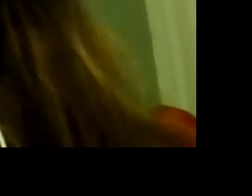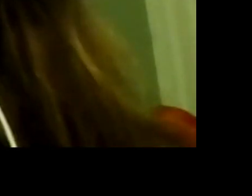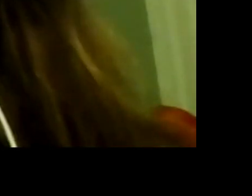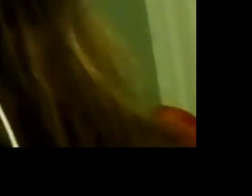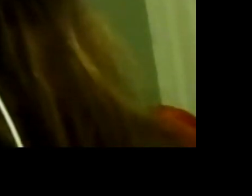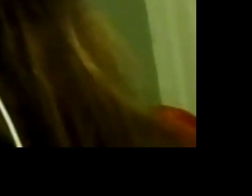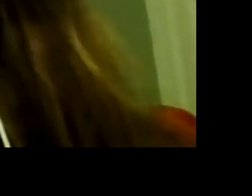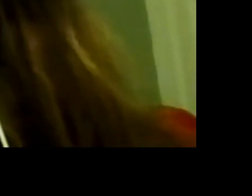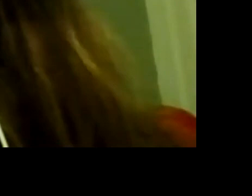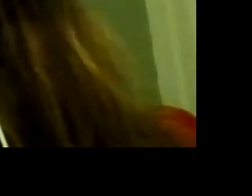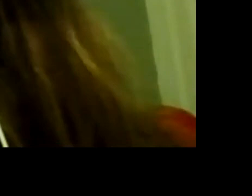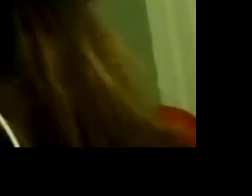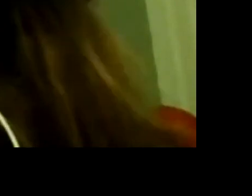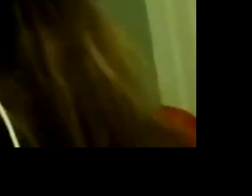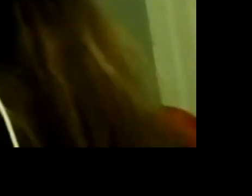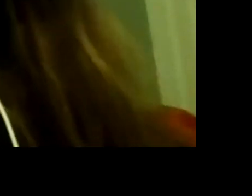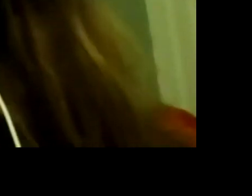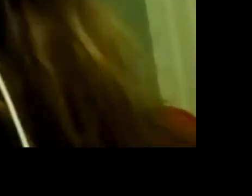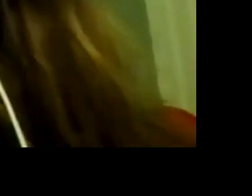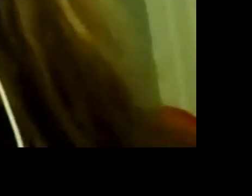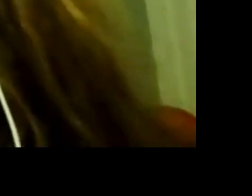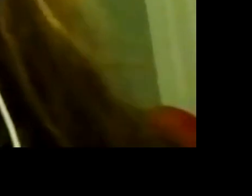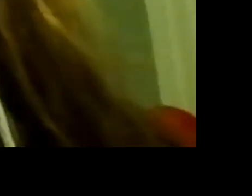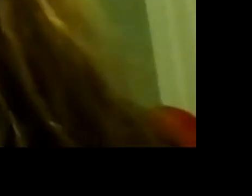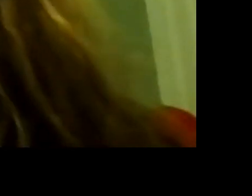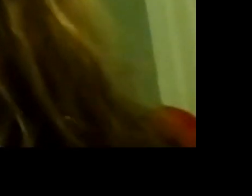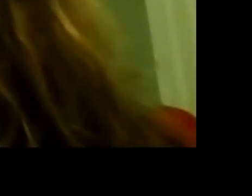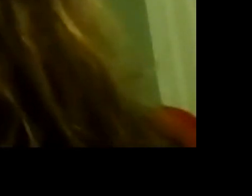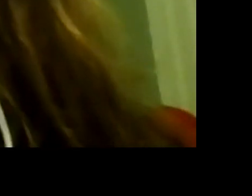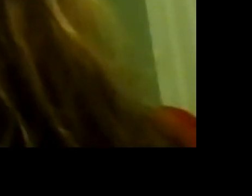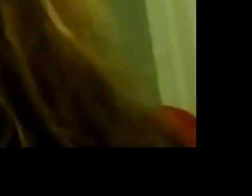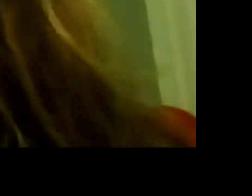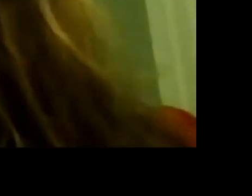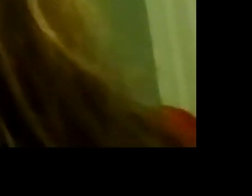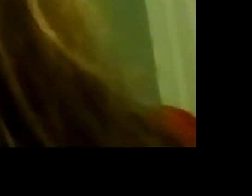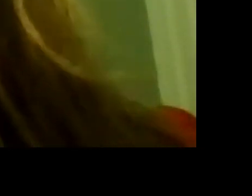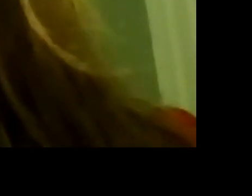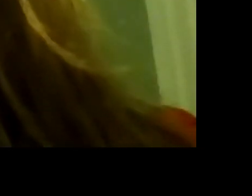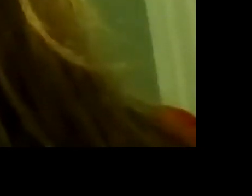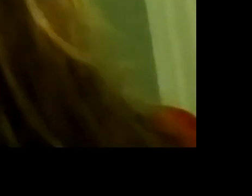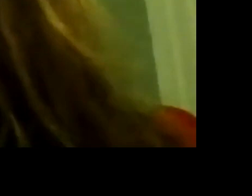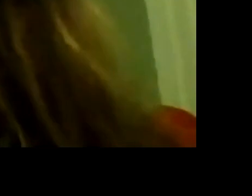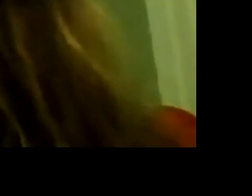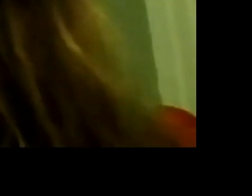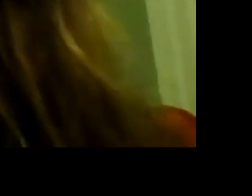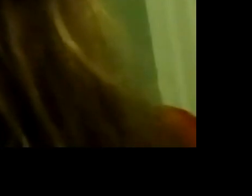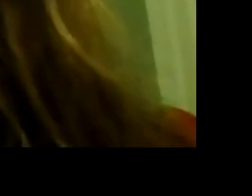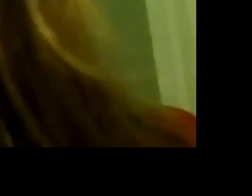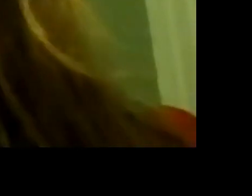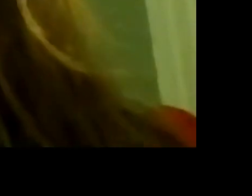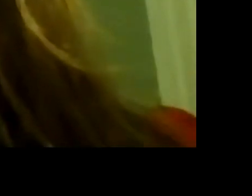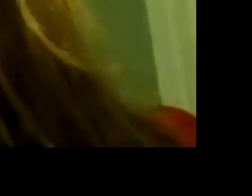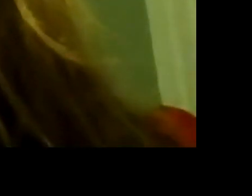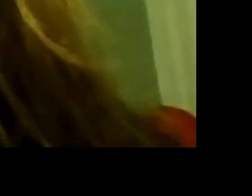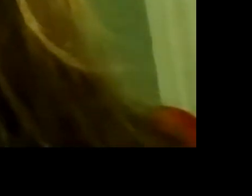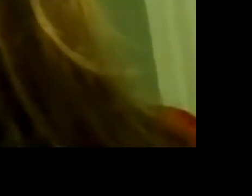aquí presentes con nosotros, infinitamente agradecidos. Y aparte por las preguntas que pueden responder con tanta calidad. Así